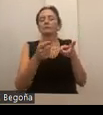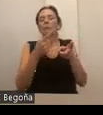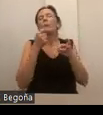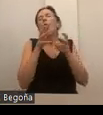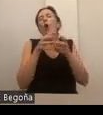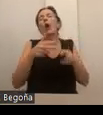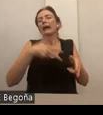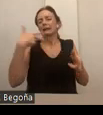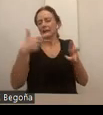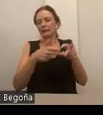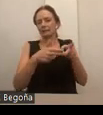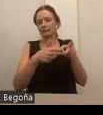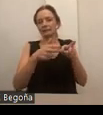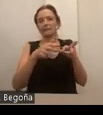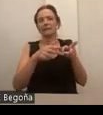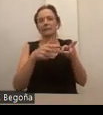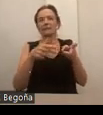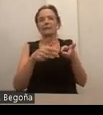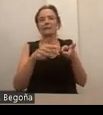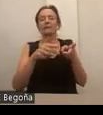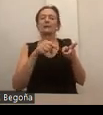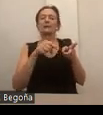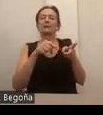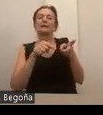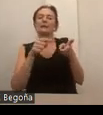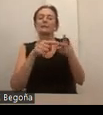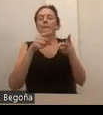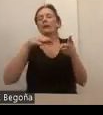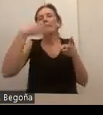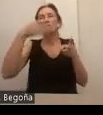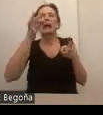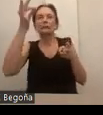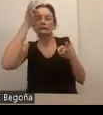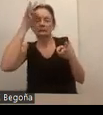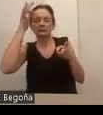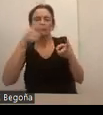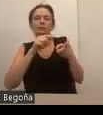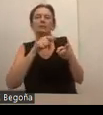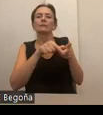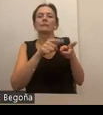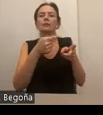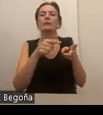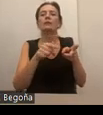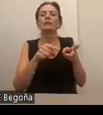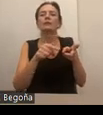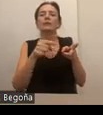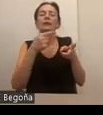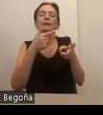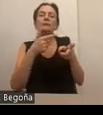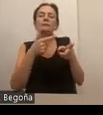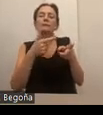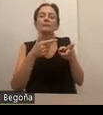grosso modo, porque luego tenemos diferentes condicionantes que pueden hacer que la glucosa acabe entrando en la célula o no. Pero en cualquier